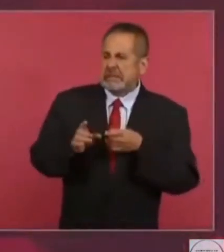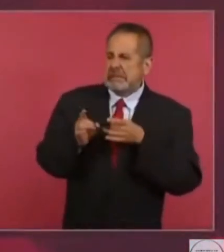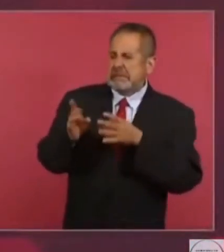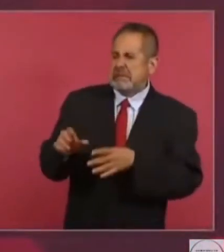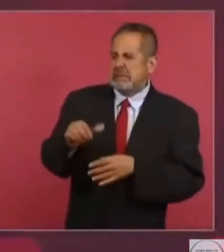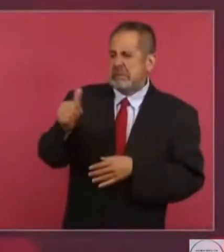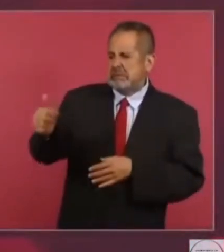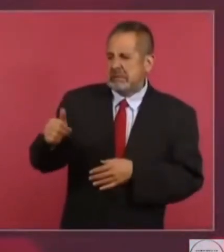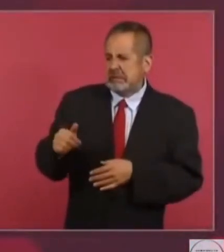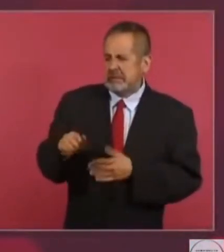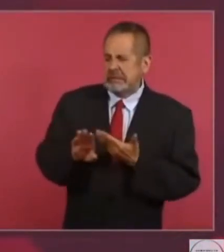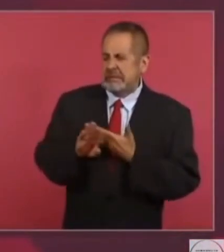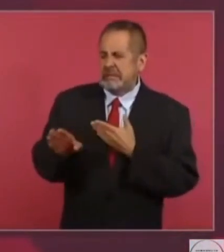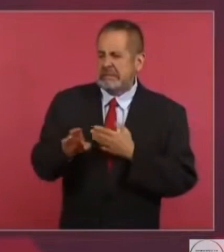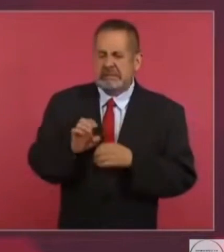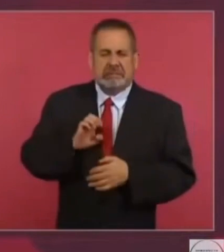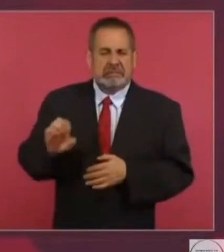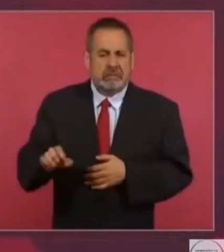ni se dan cuenta